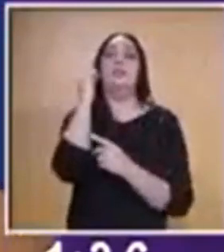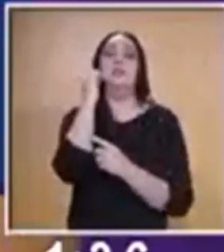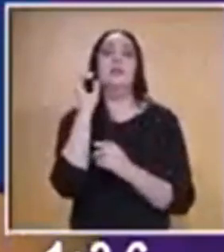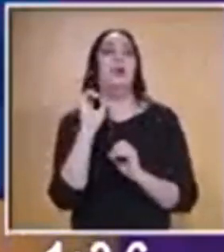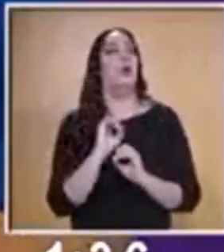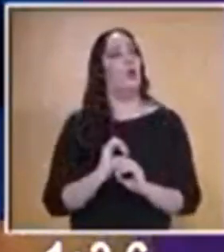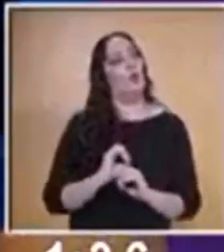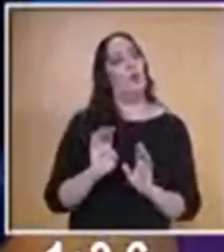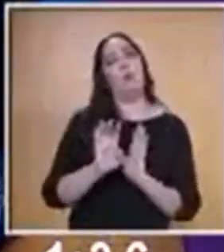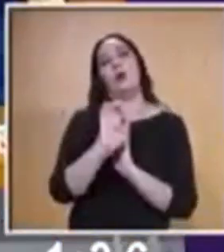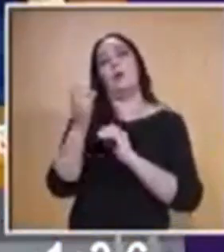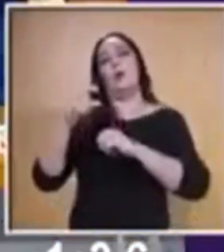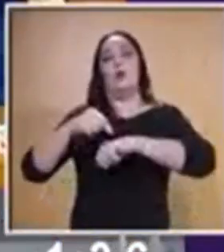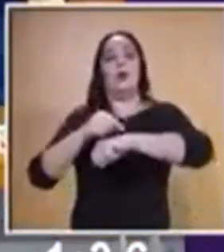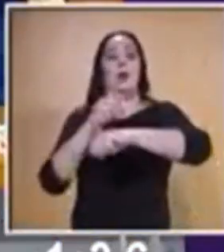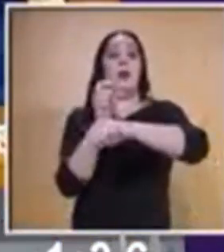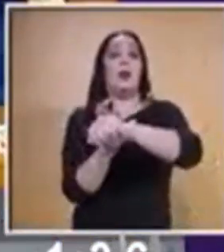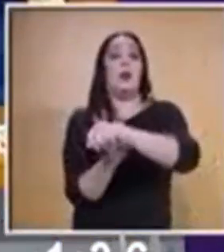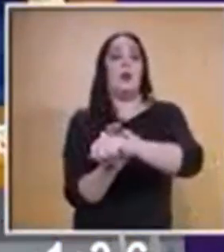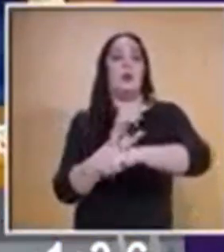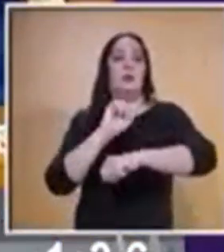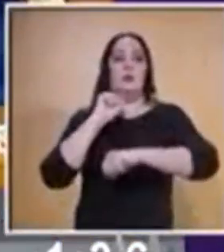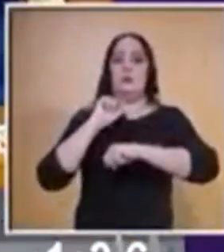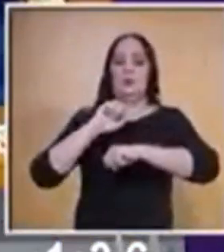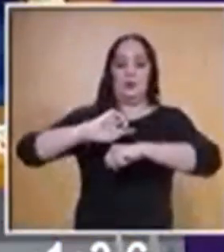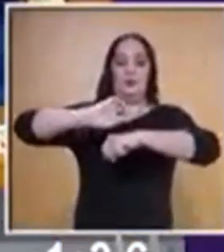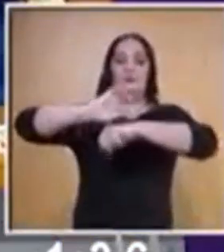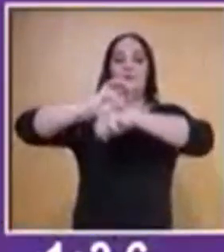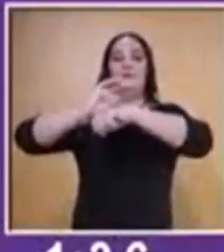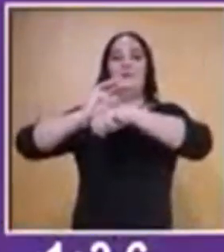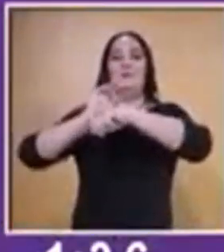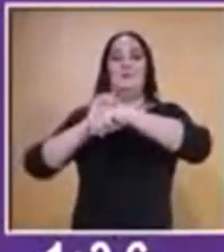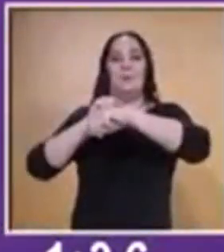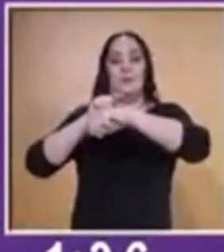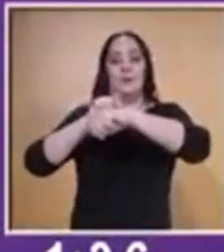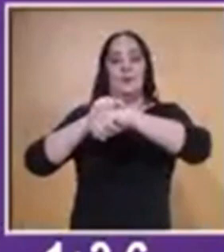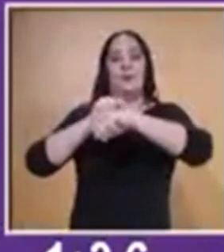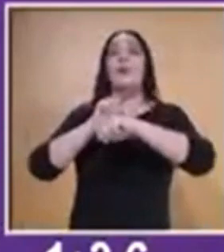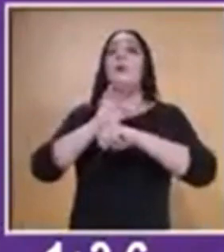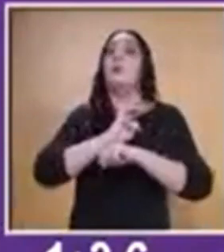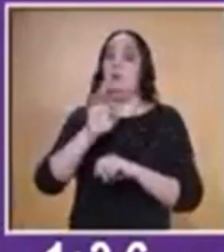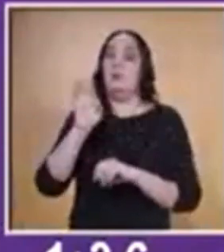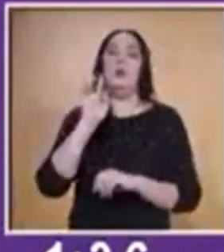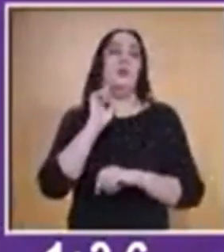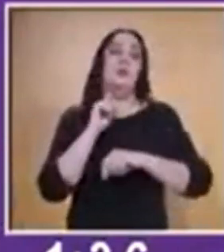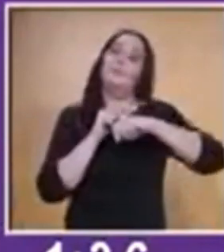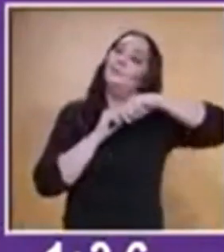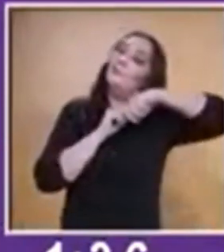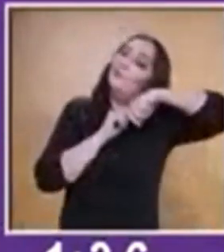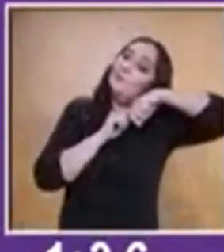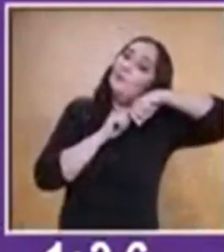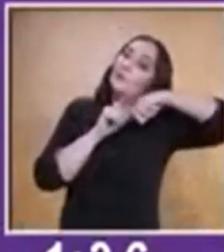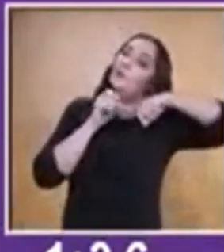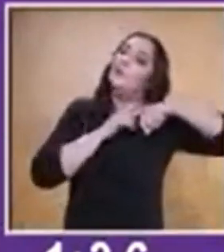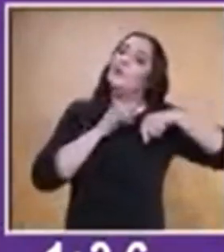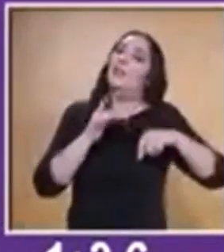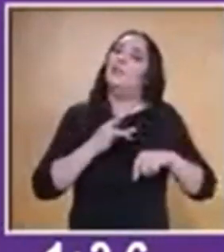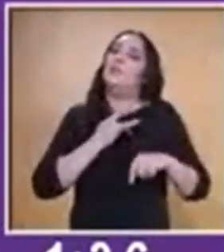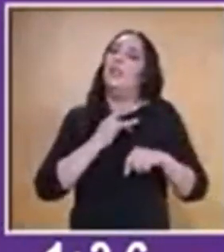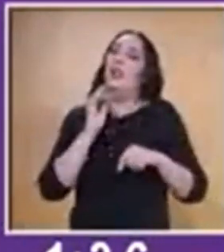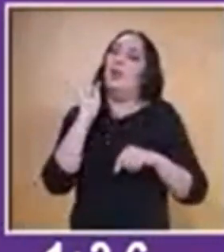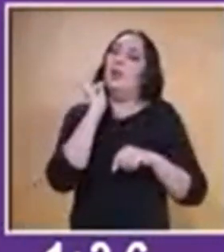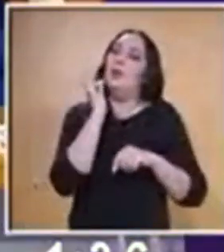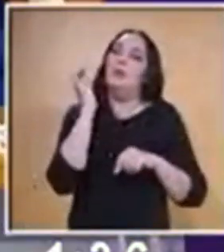reloj que tengo yo aquí en la mano. Es un reloj de pulso mecánico también. Con él también, bueno,